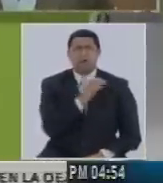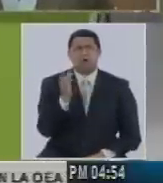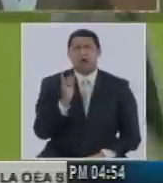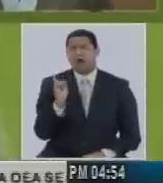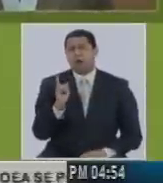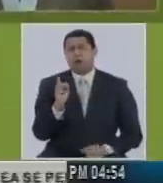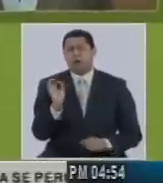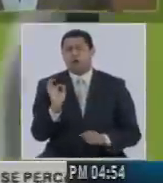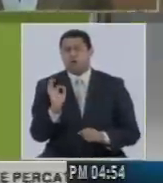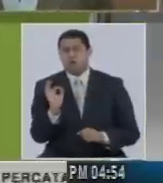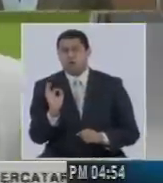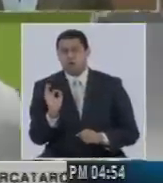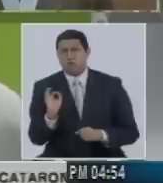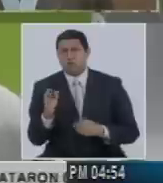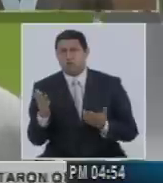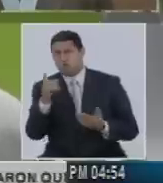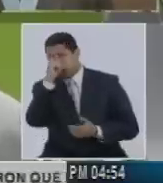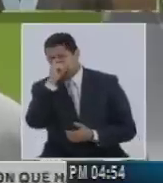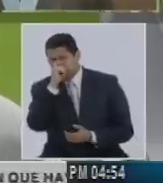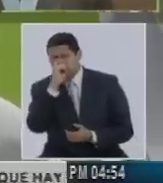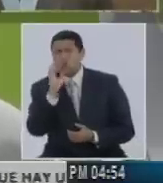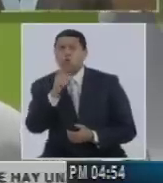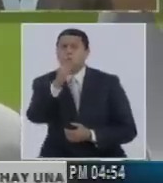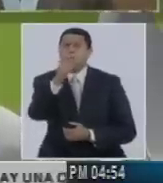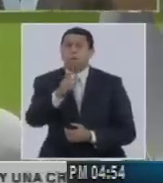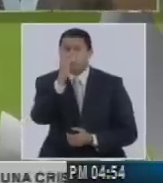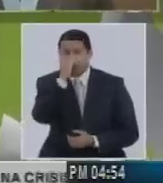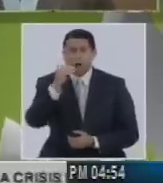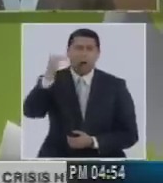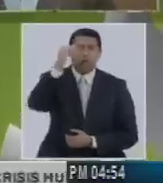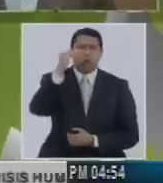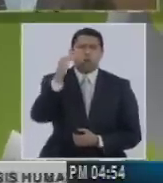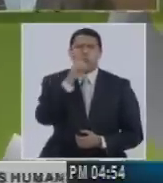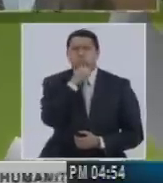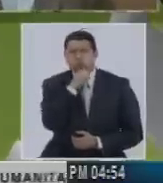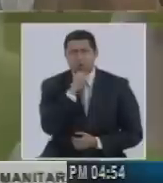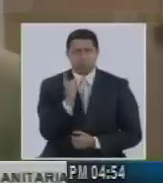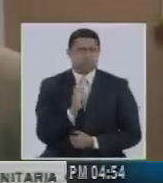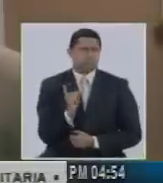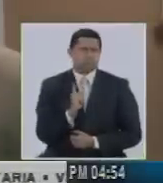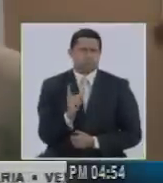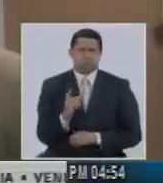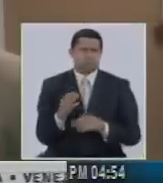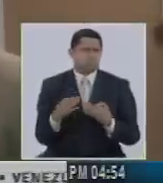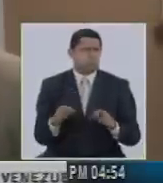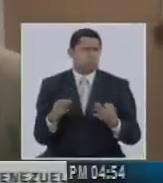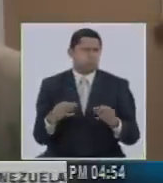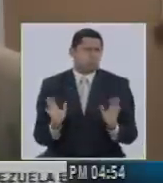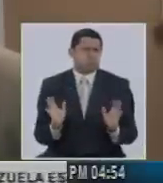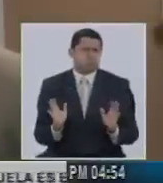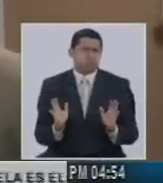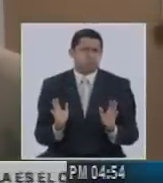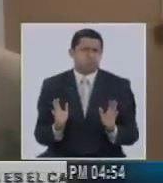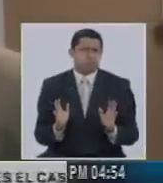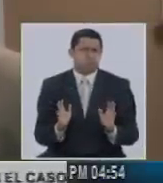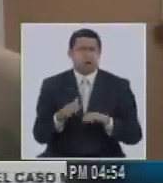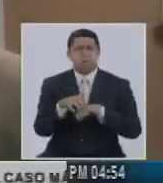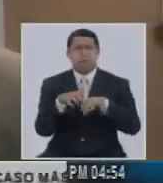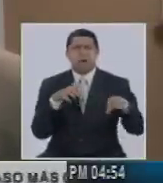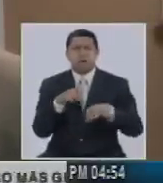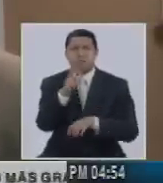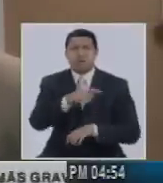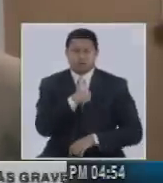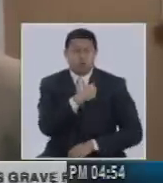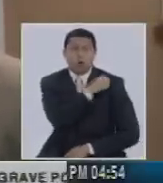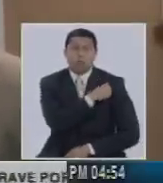alguna contraindicación en cuanto a la edad, las personas mayores? No, por lo regular no, y yo diría la mayoría de la gente que